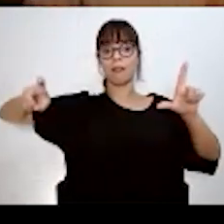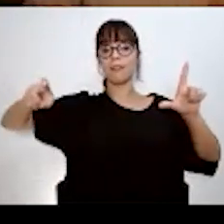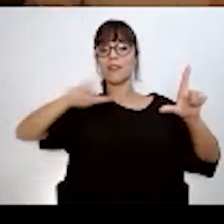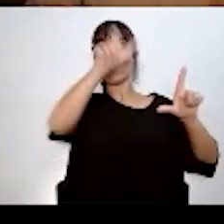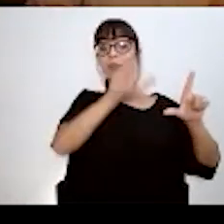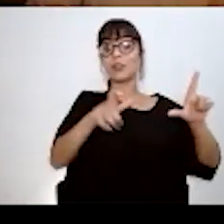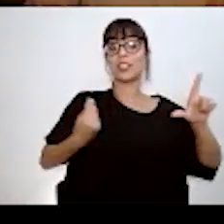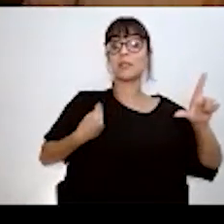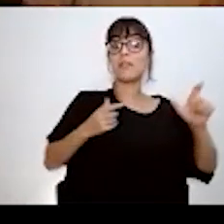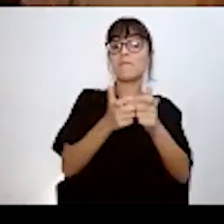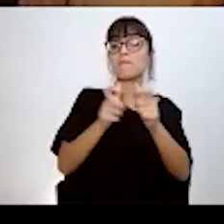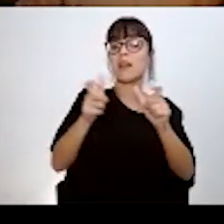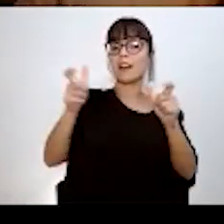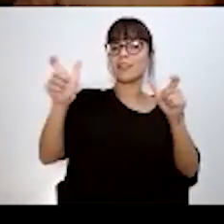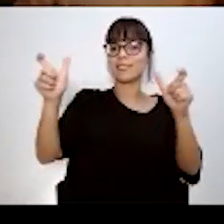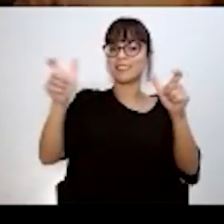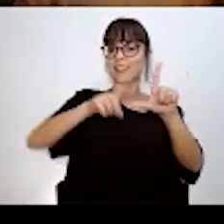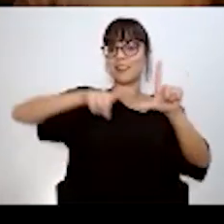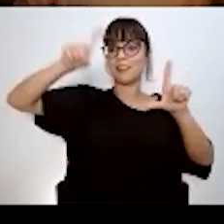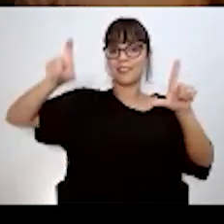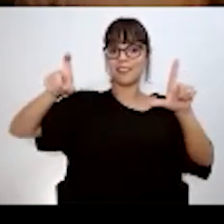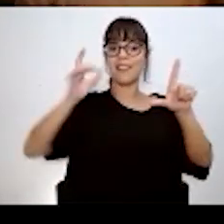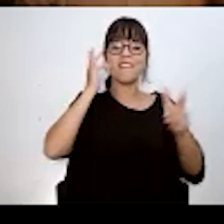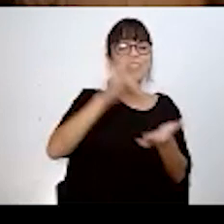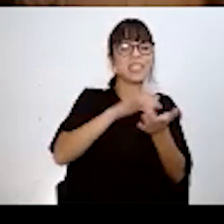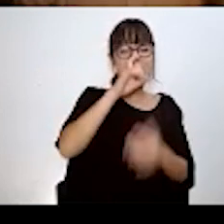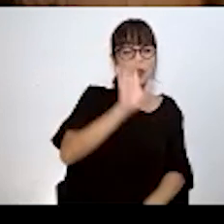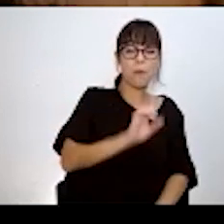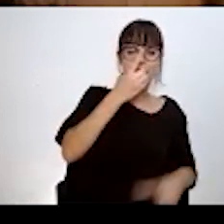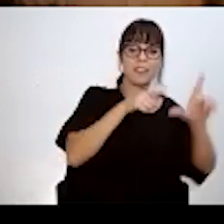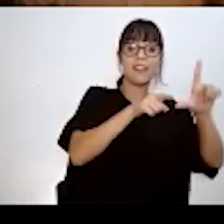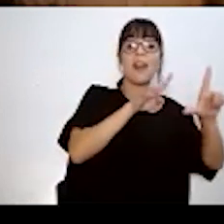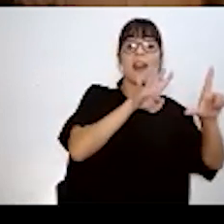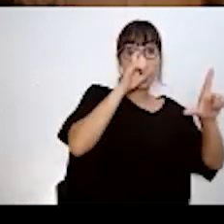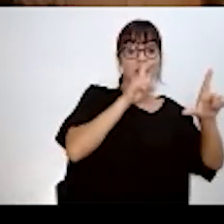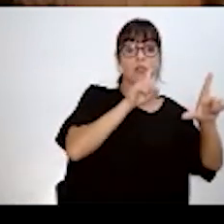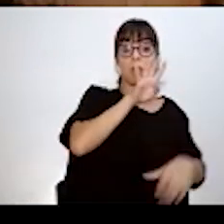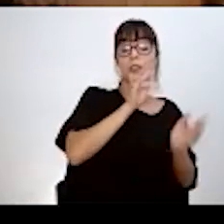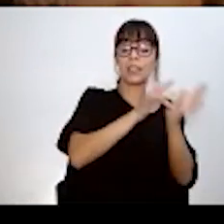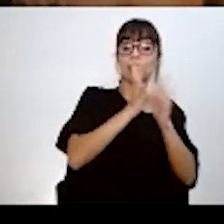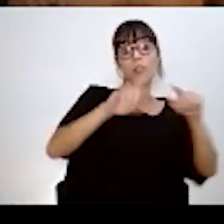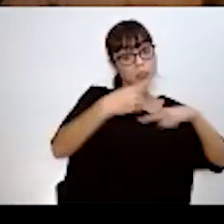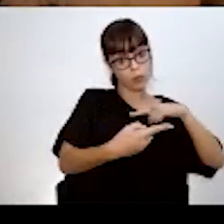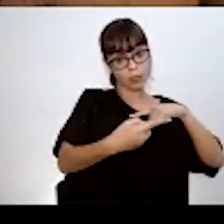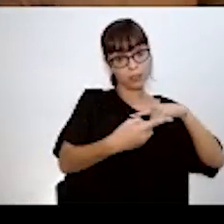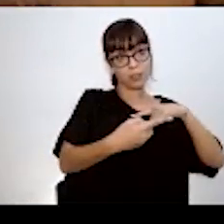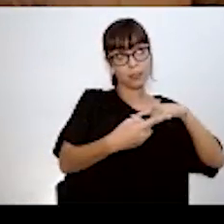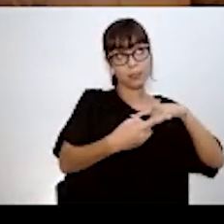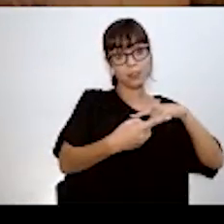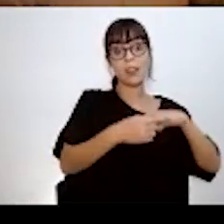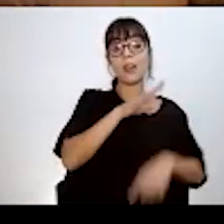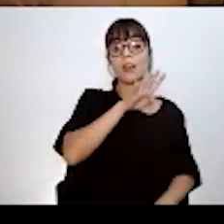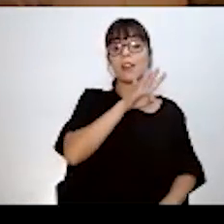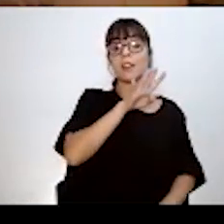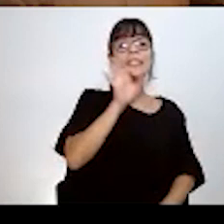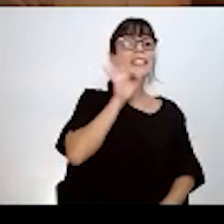va entre las fechas más antiguas que tenemos para Gran Canaria, del 450 después de Cristo, de inicio del siglo